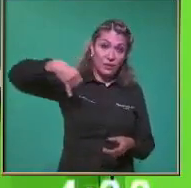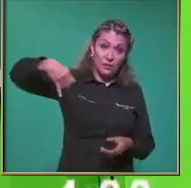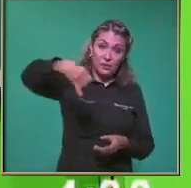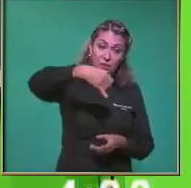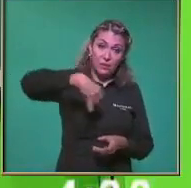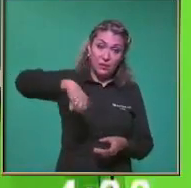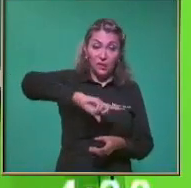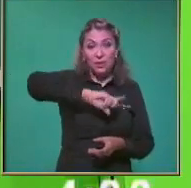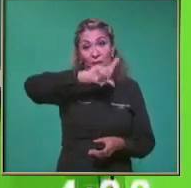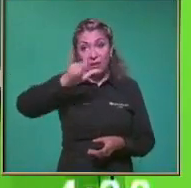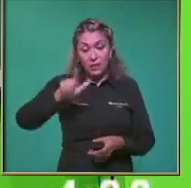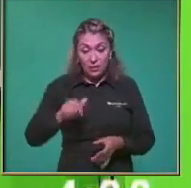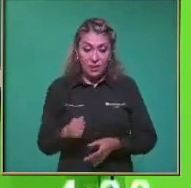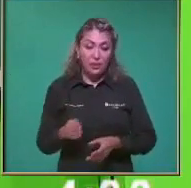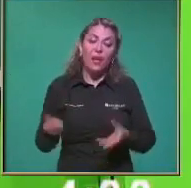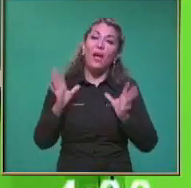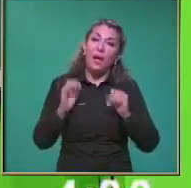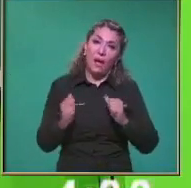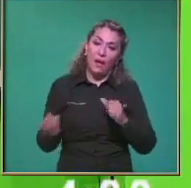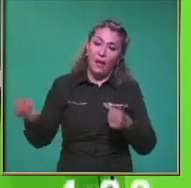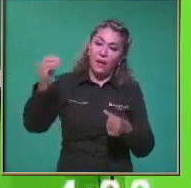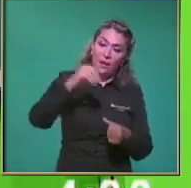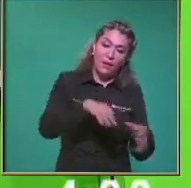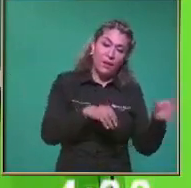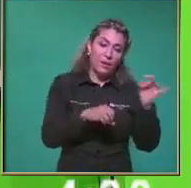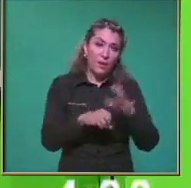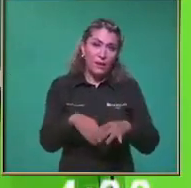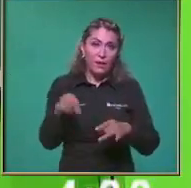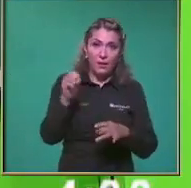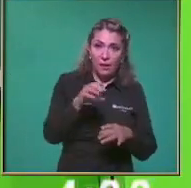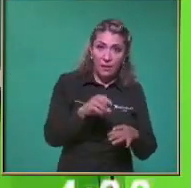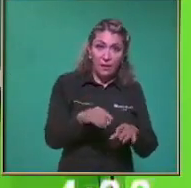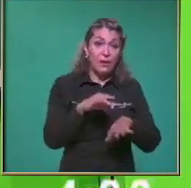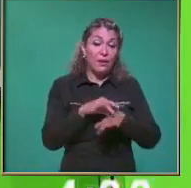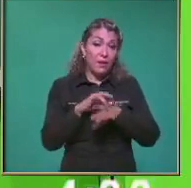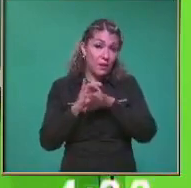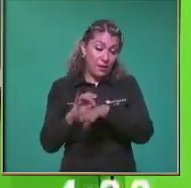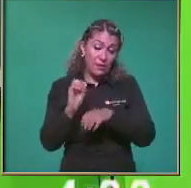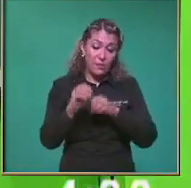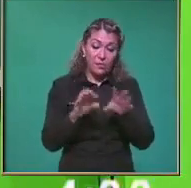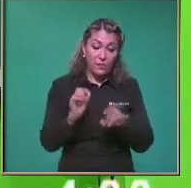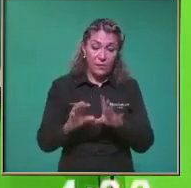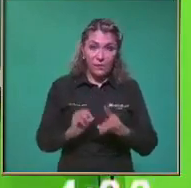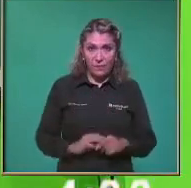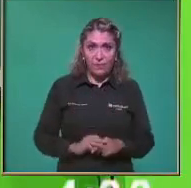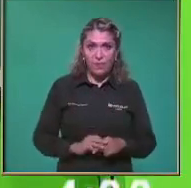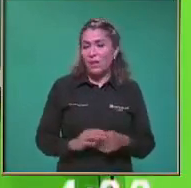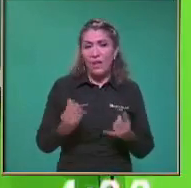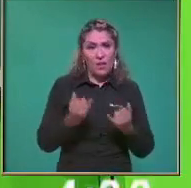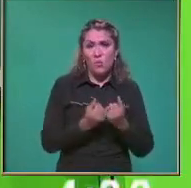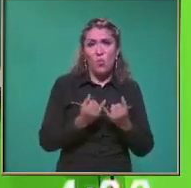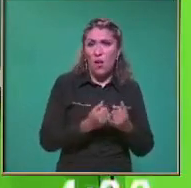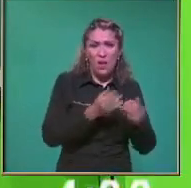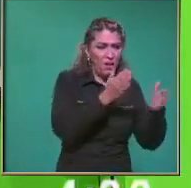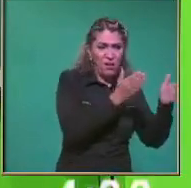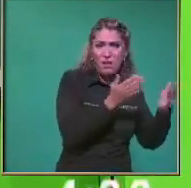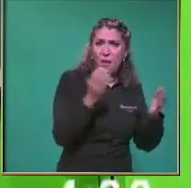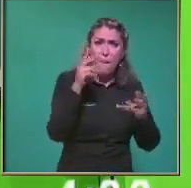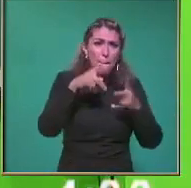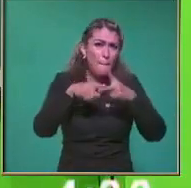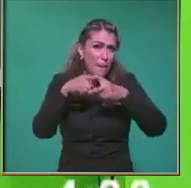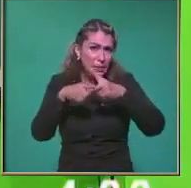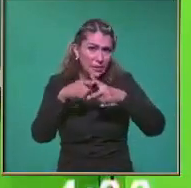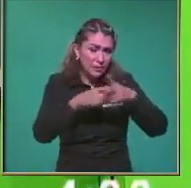Y luego, ahora sí, ponerle la carne. O sea, hay un proceso. Bueno, pues lo mismo ocurre en matemáticas. Hay un proceso para resolver